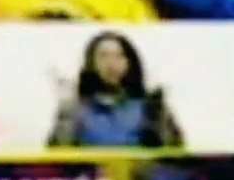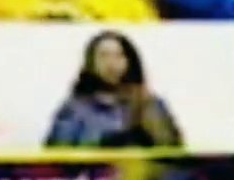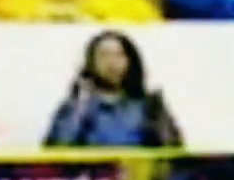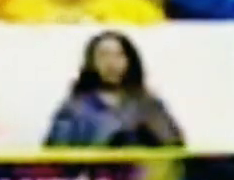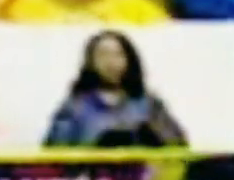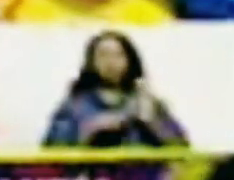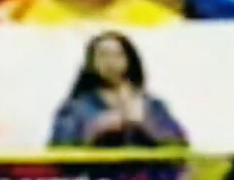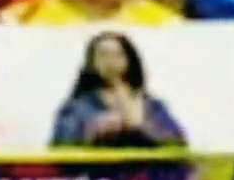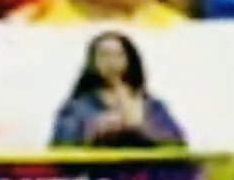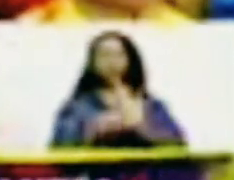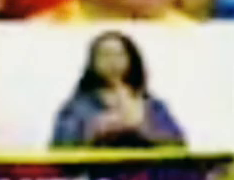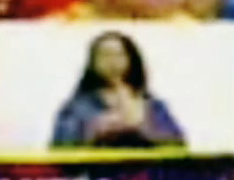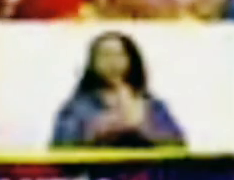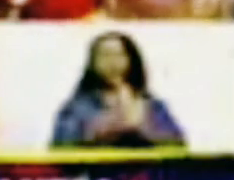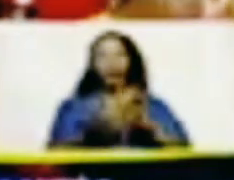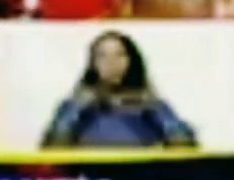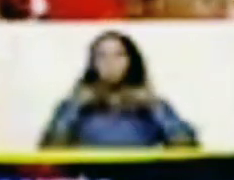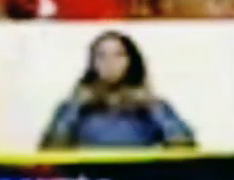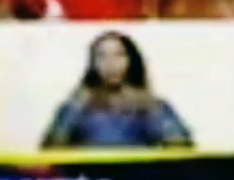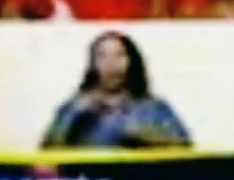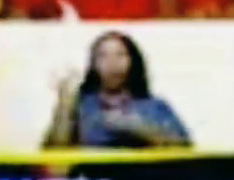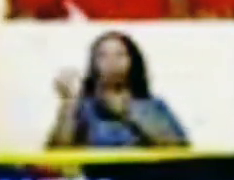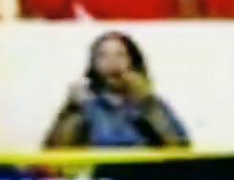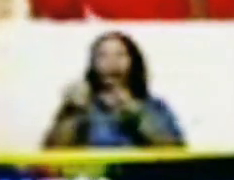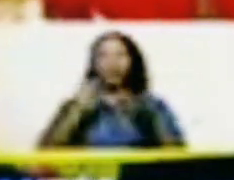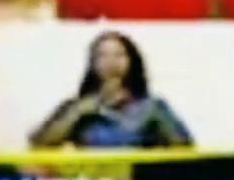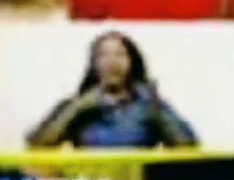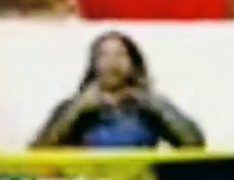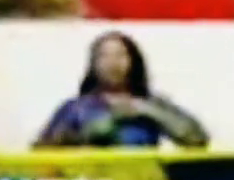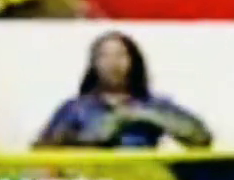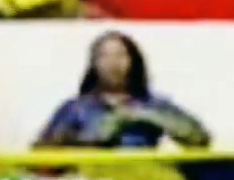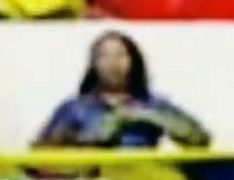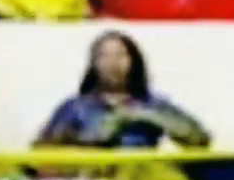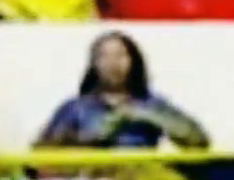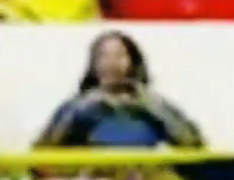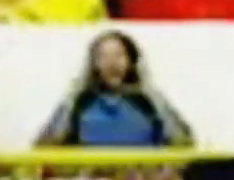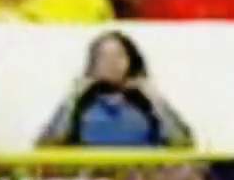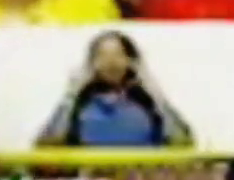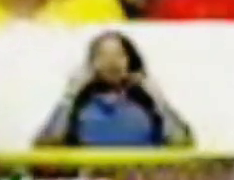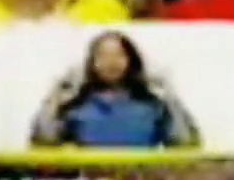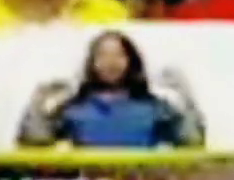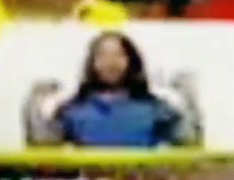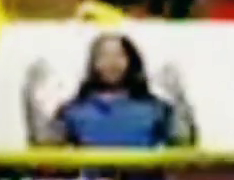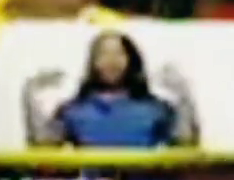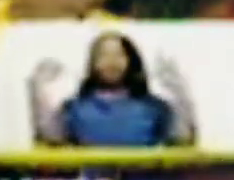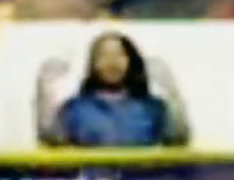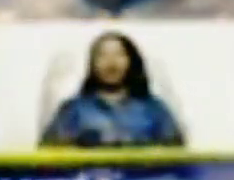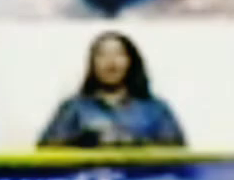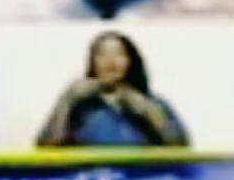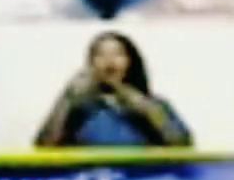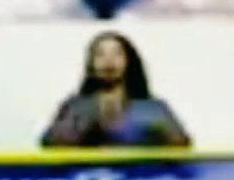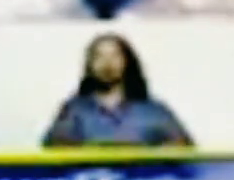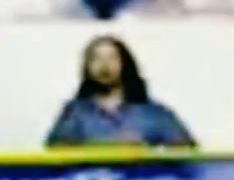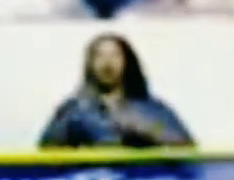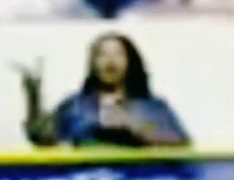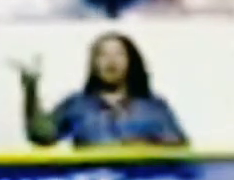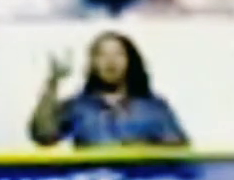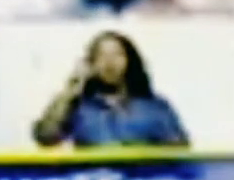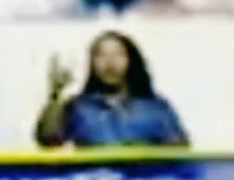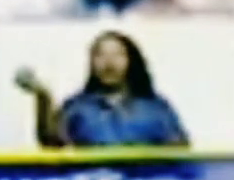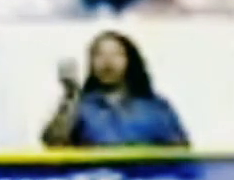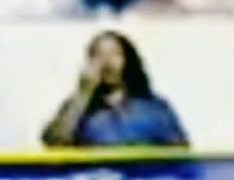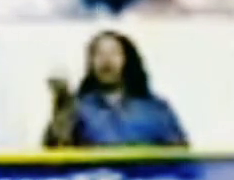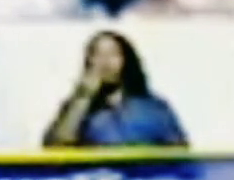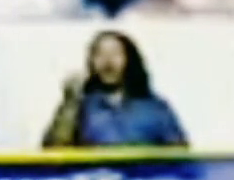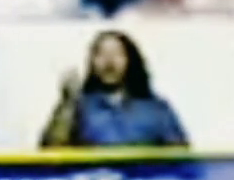al pueblo soberano de Venezuela. No se nos olvide, ministros, ministras, compañeros que tienen dirección. Yo les entrego a ustedes y les